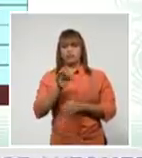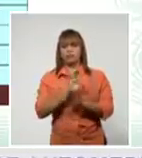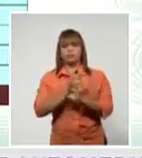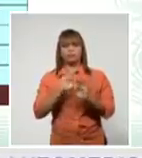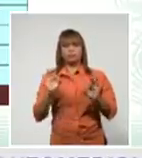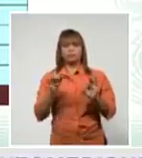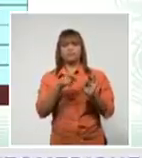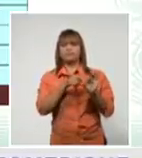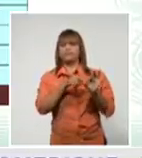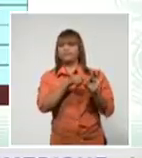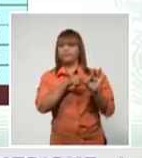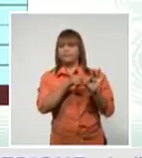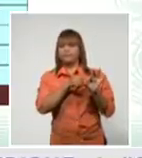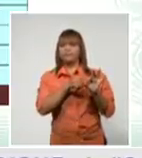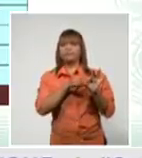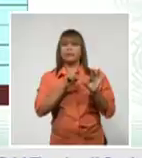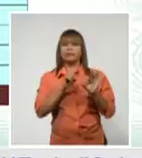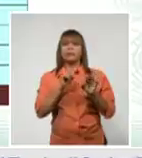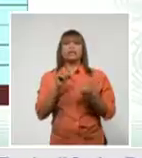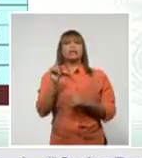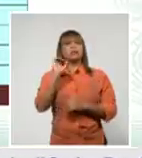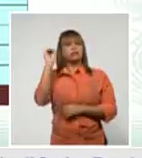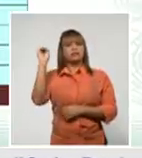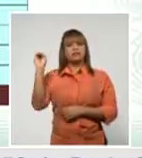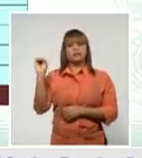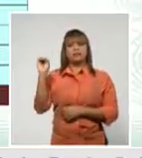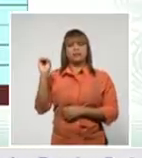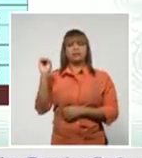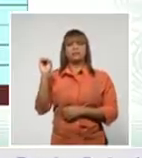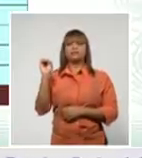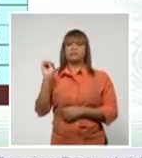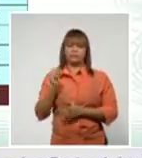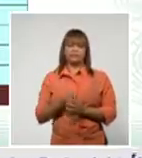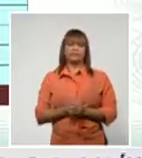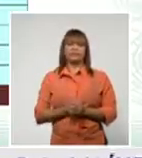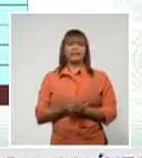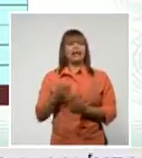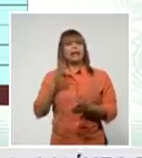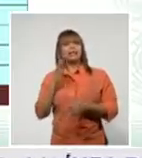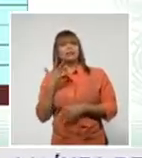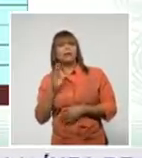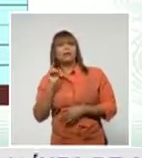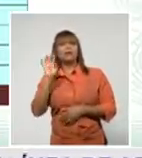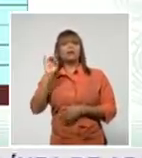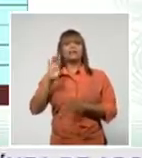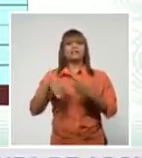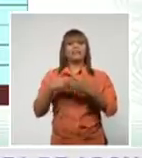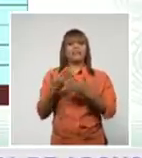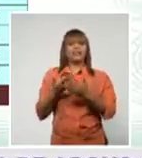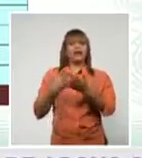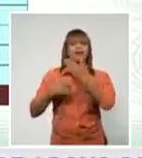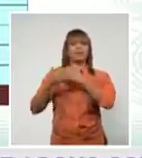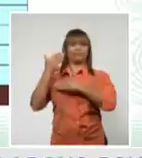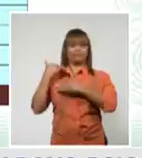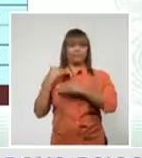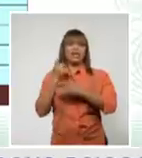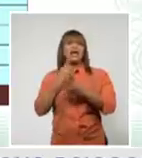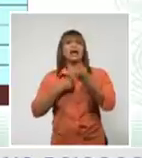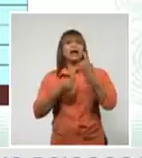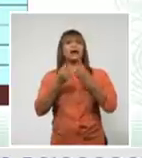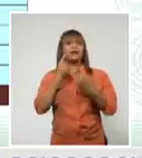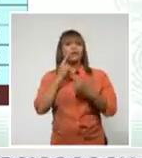de la Juventud, sin diagnosticar casos desde hace más de 15 días, y algunas, como vimos en